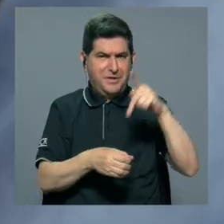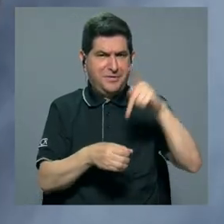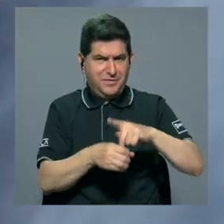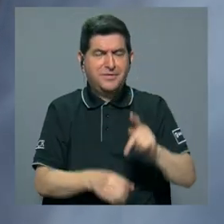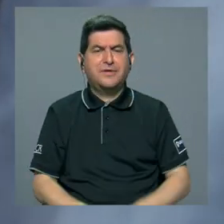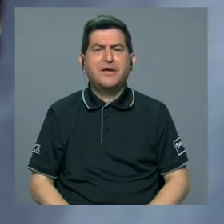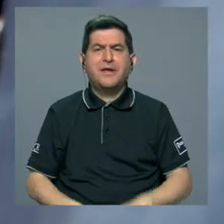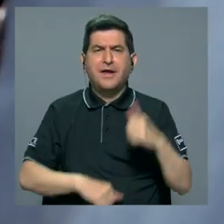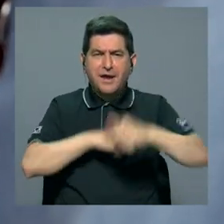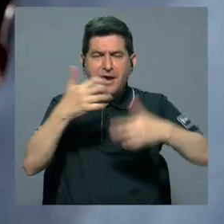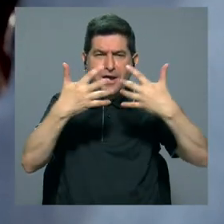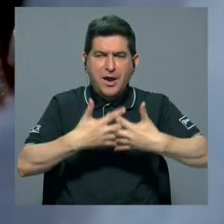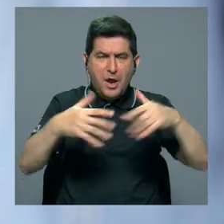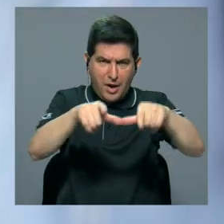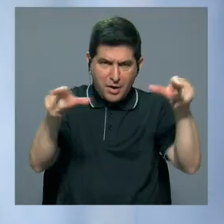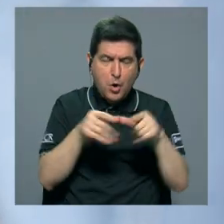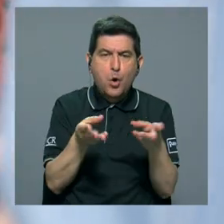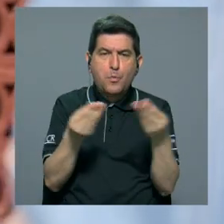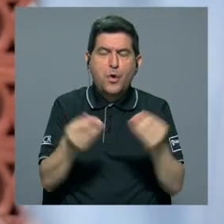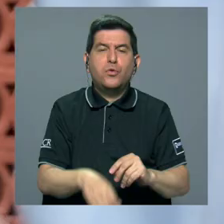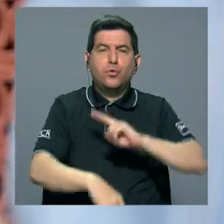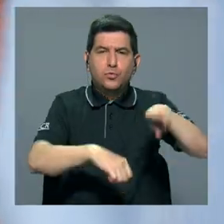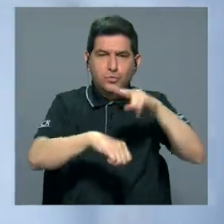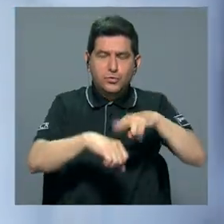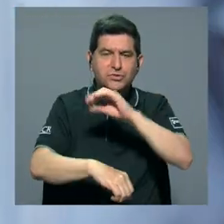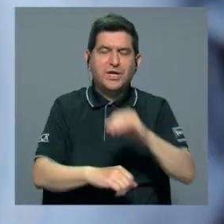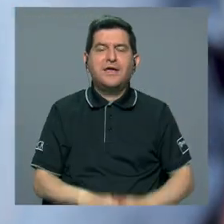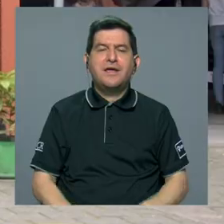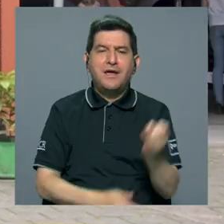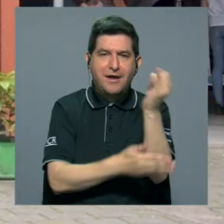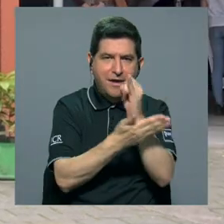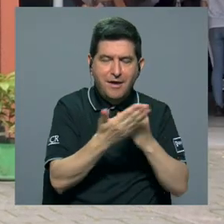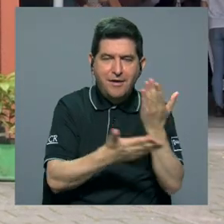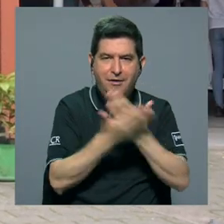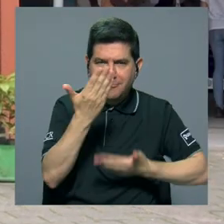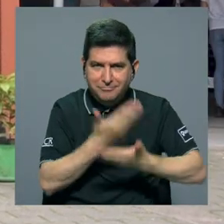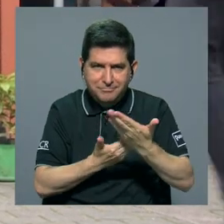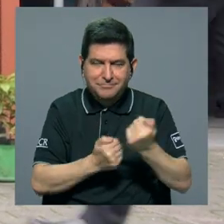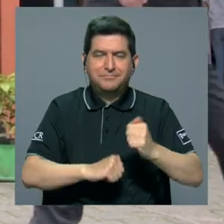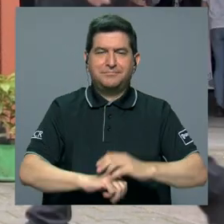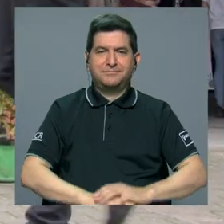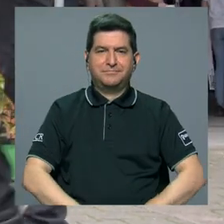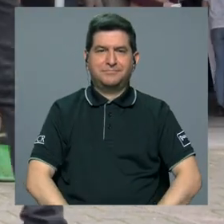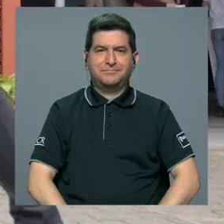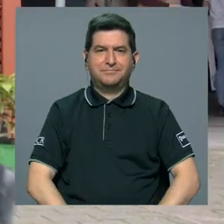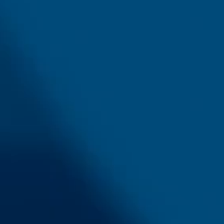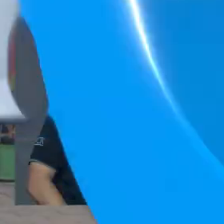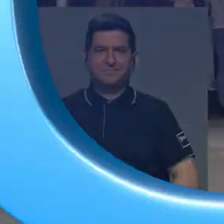la participación de emprendimientos locales de productos orgánicos y artesanales.